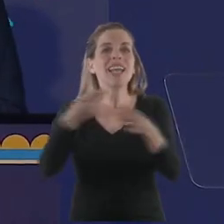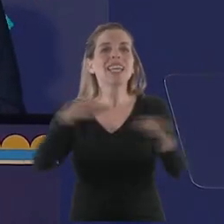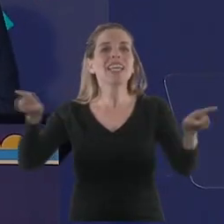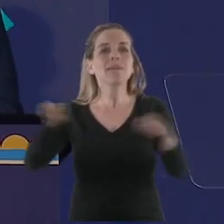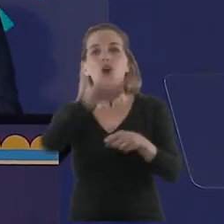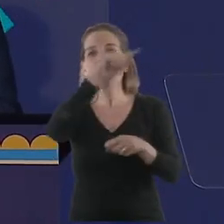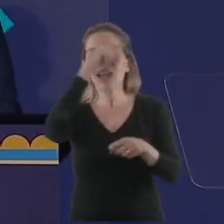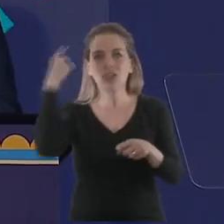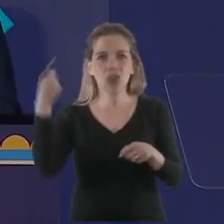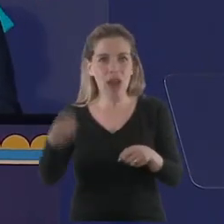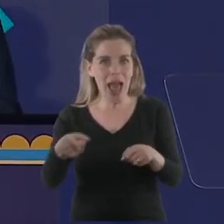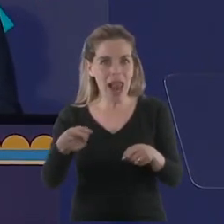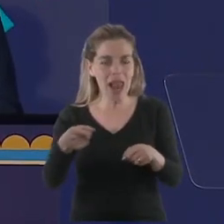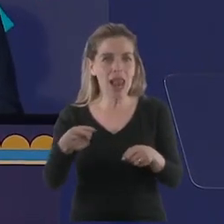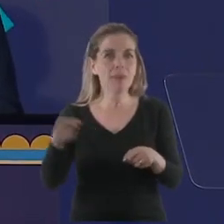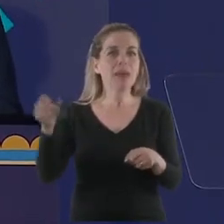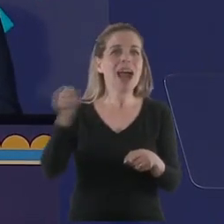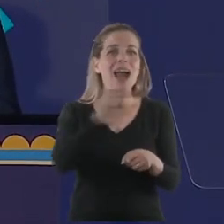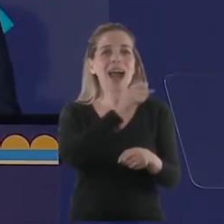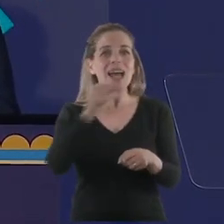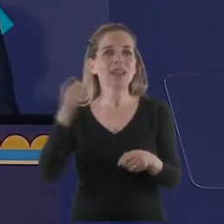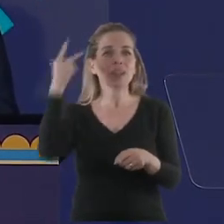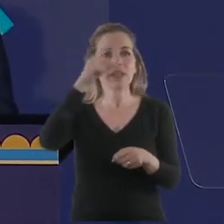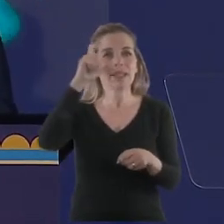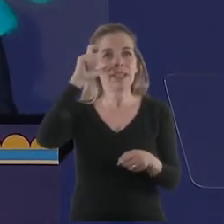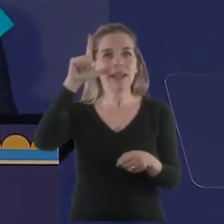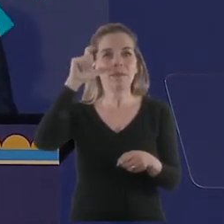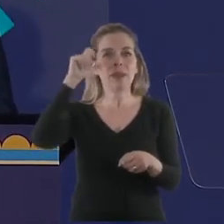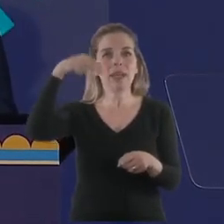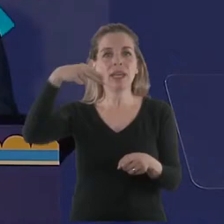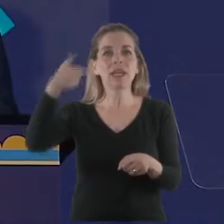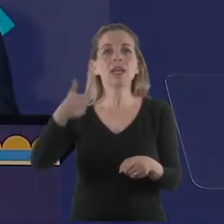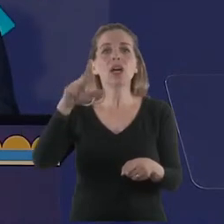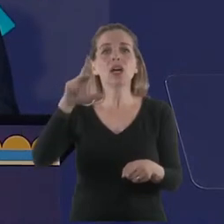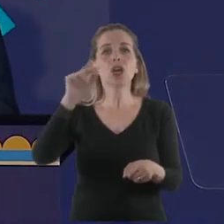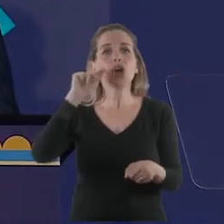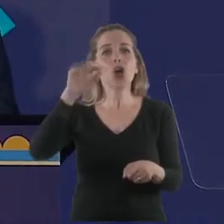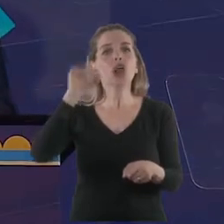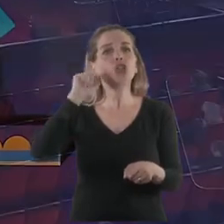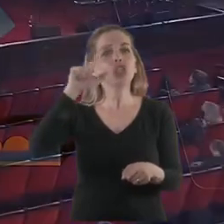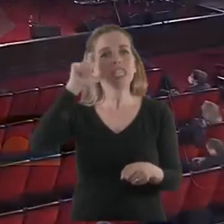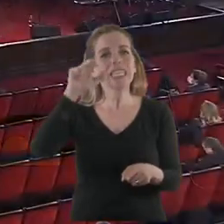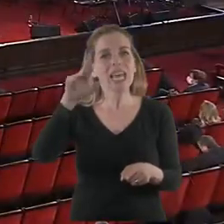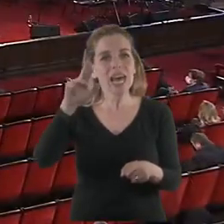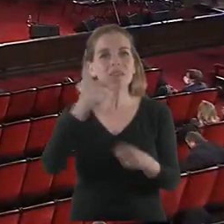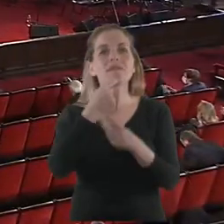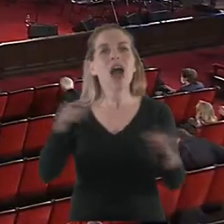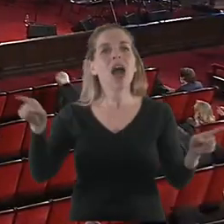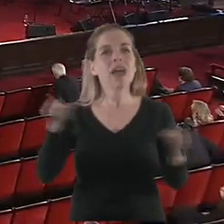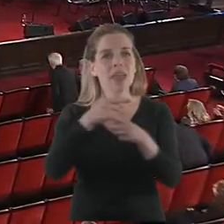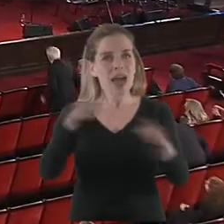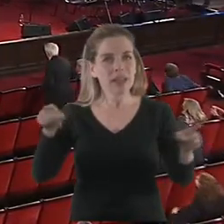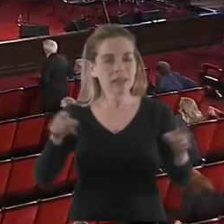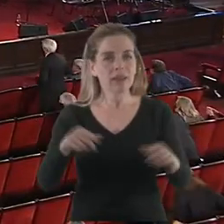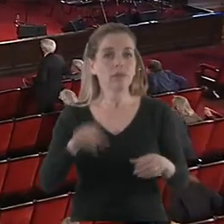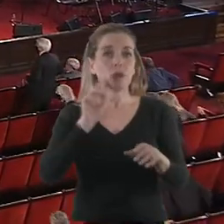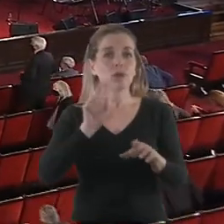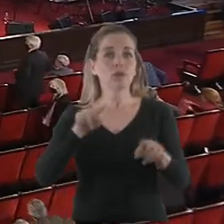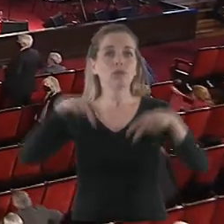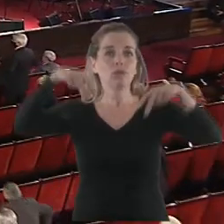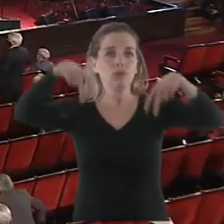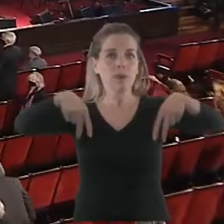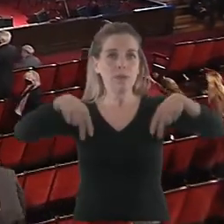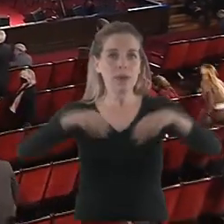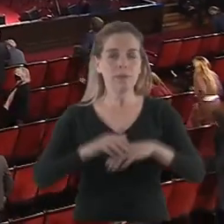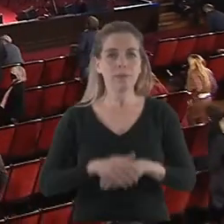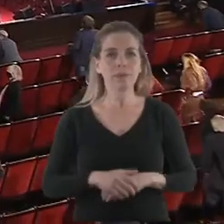interpretado nada más y nada menos que por Elena Roger y el grupo Scalandrum. Con ellos entonamos el himno nacional.